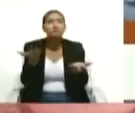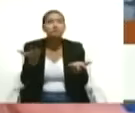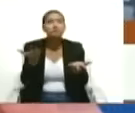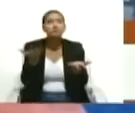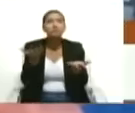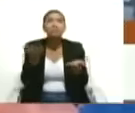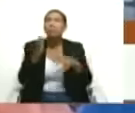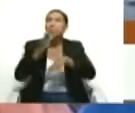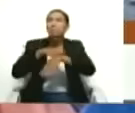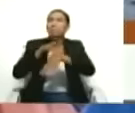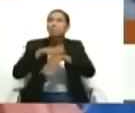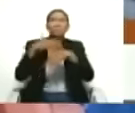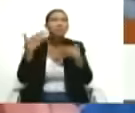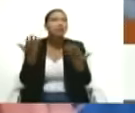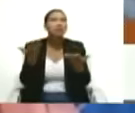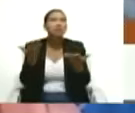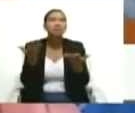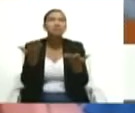que ver también